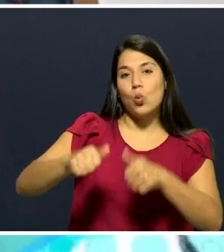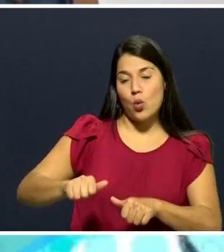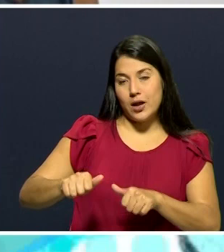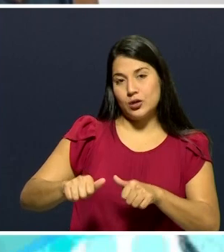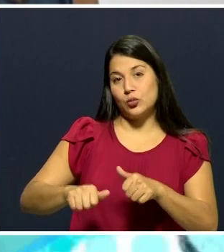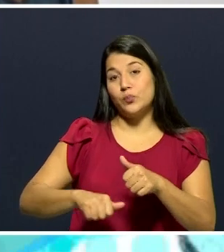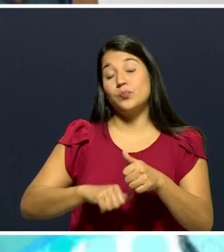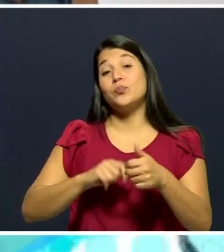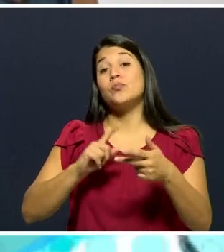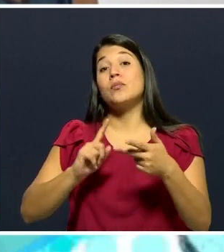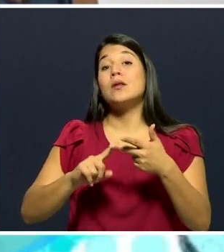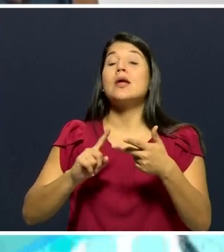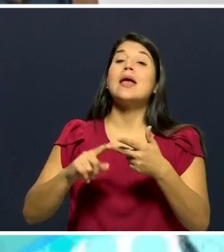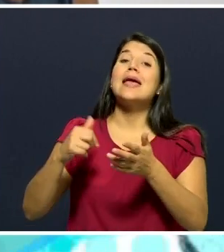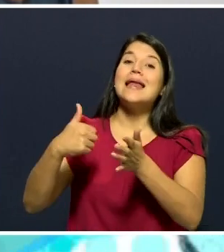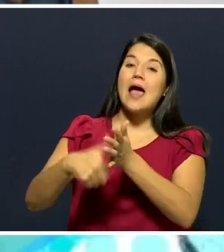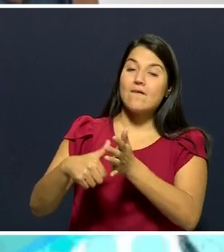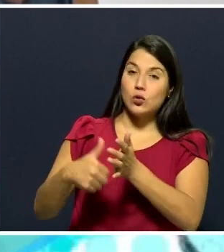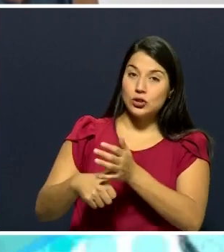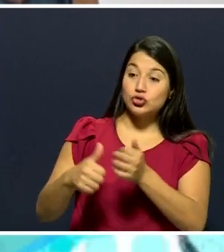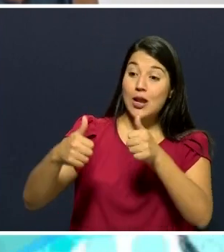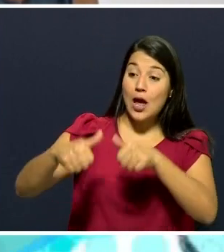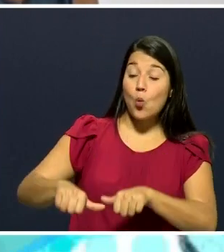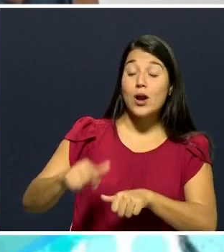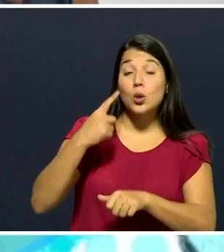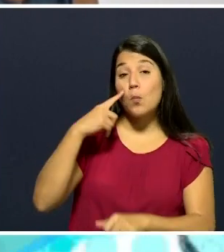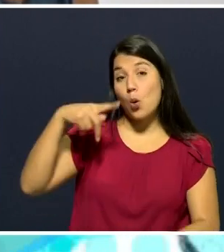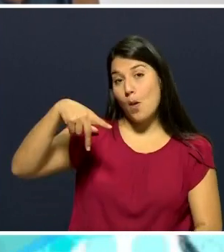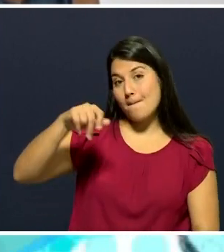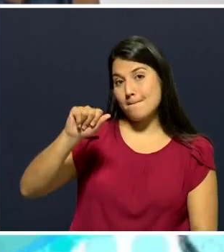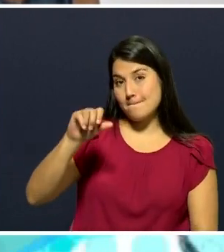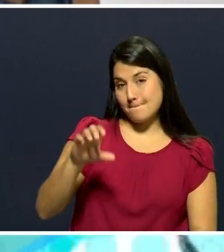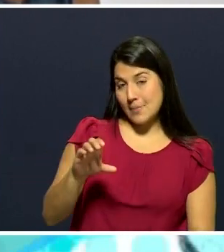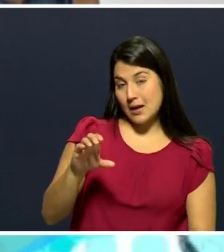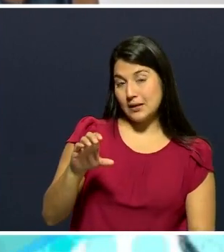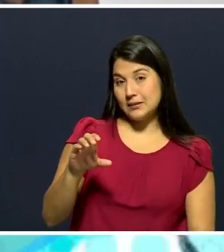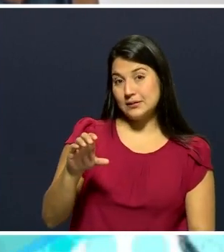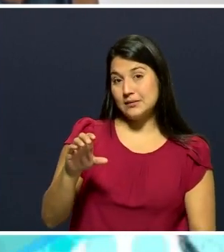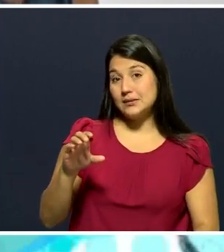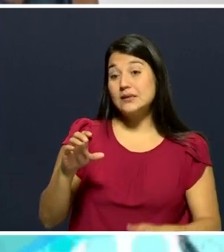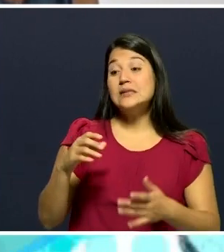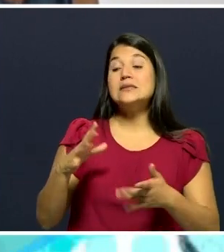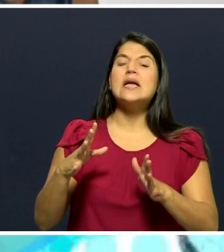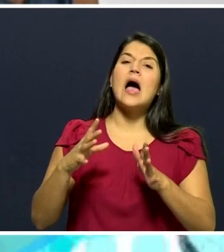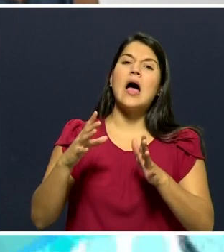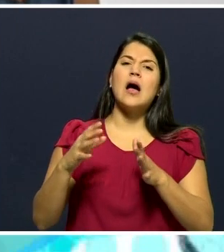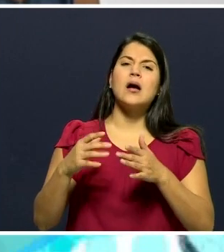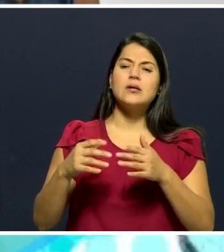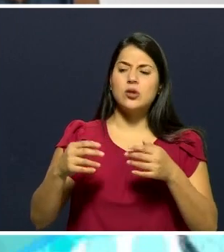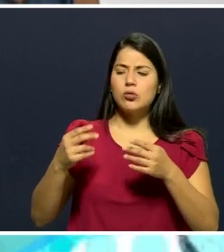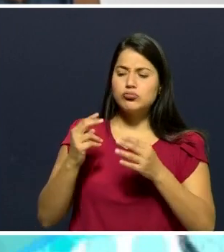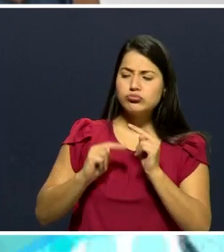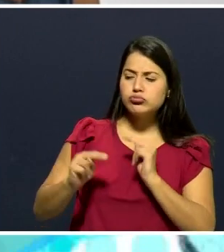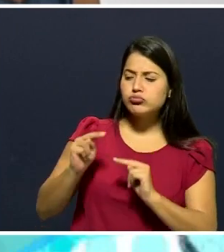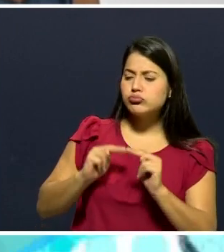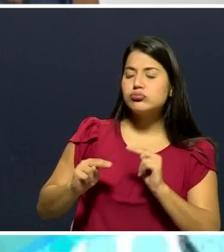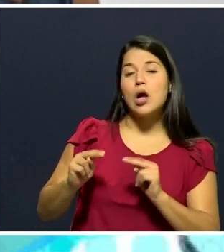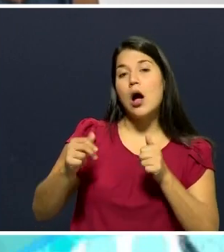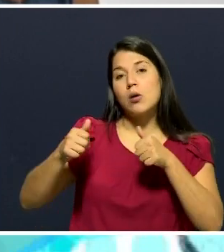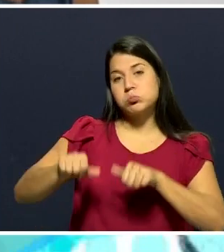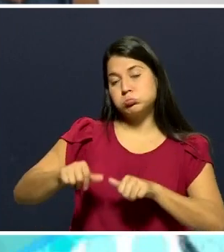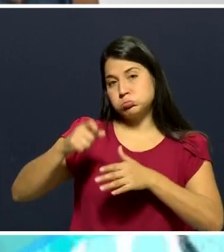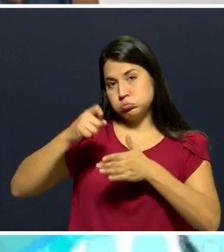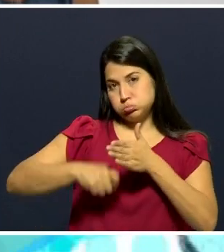lugar la votación y el acuerdo por parte del PAC a partir de la firma de un conjunto de de pactos que se